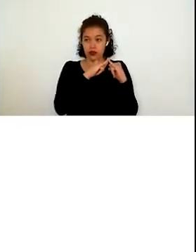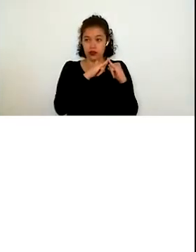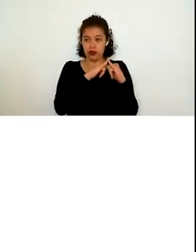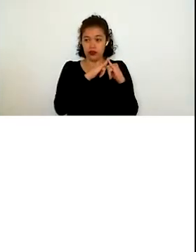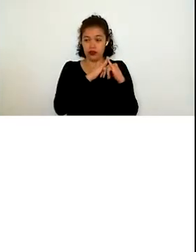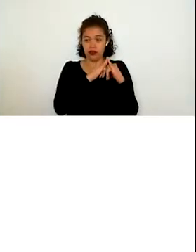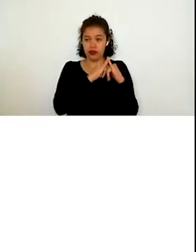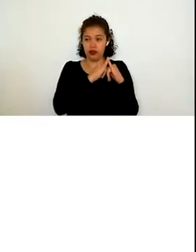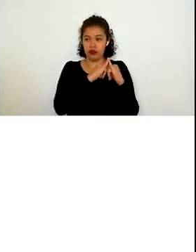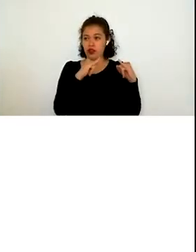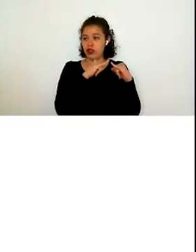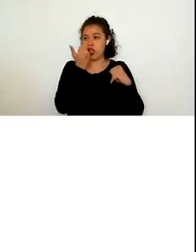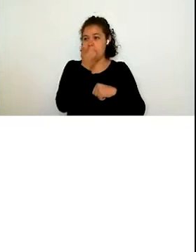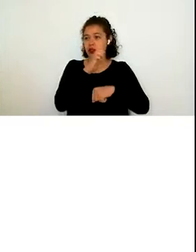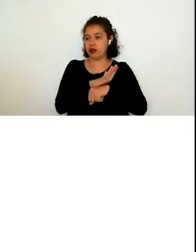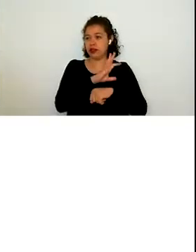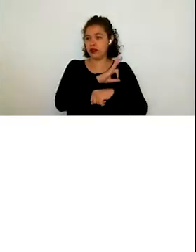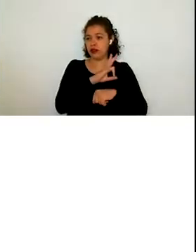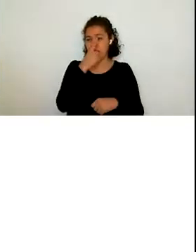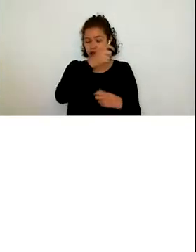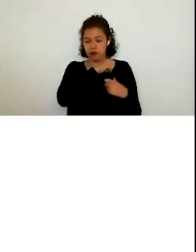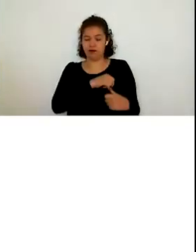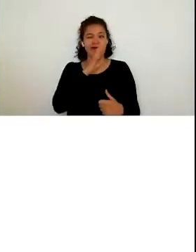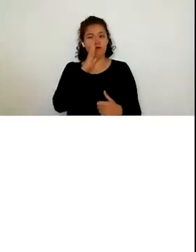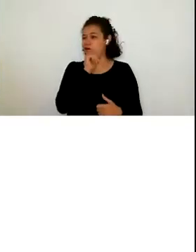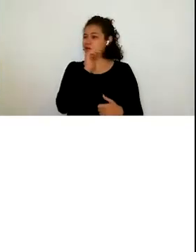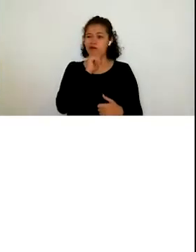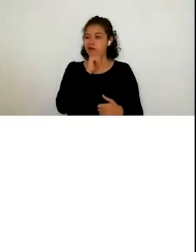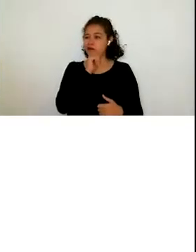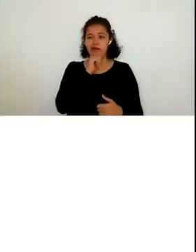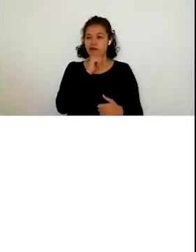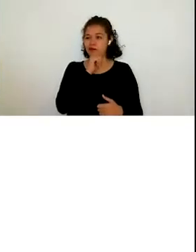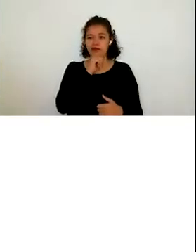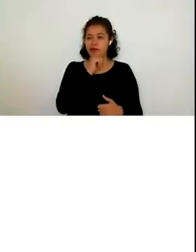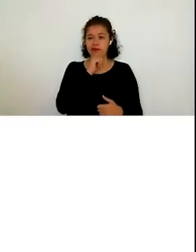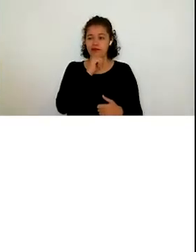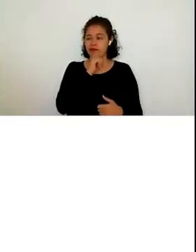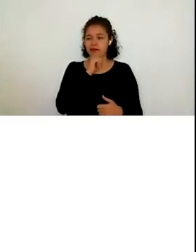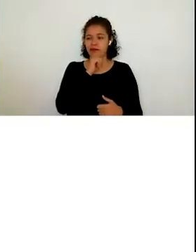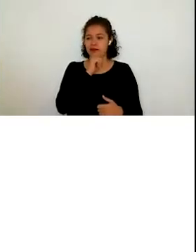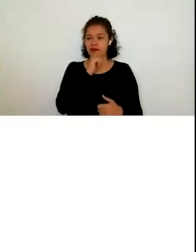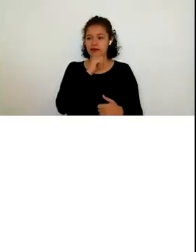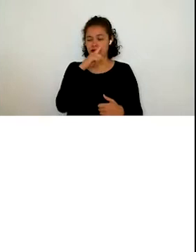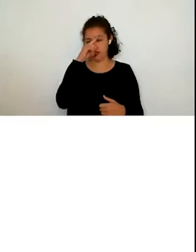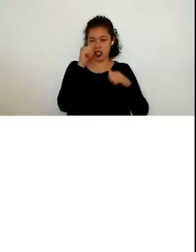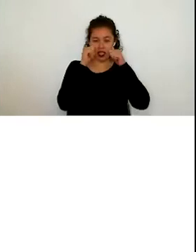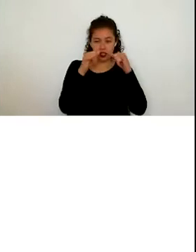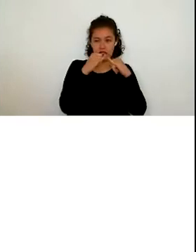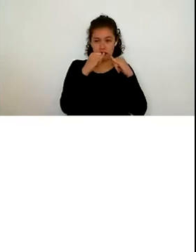un órgano de administración que tiene a su cargo recursos para asistencia privada.